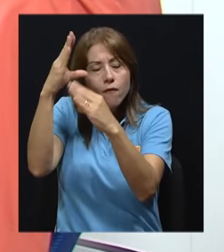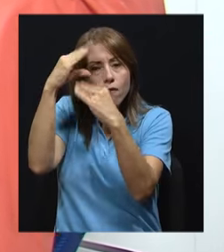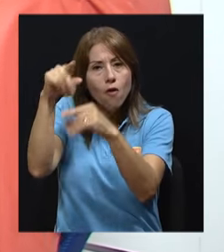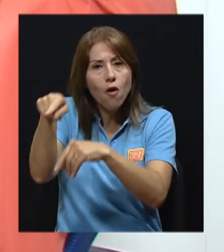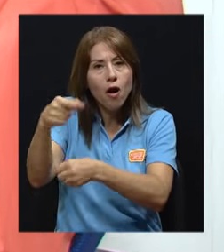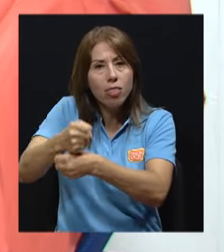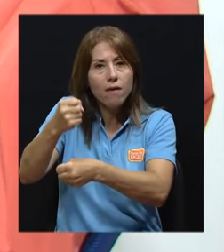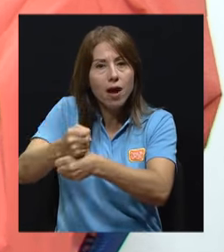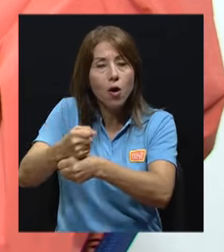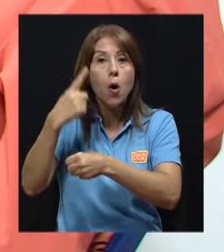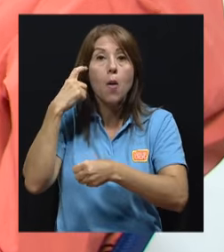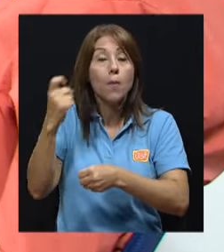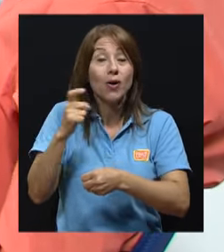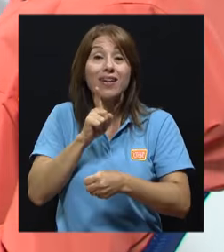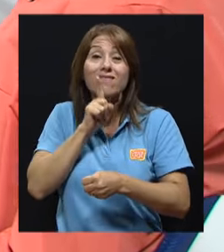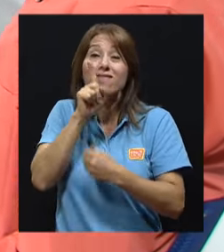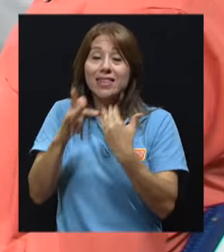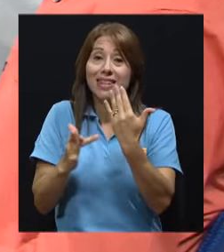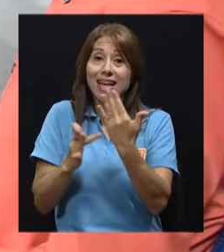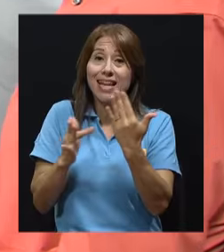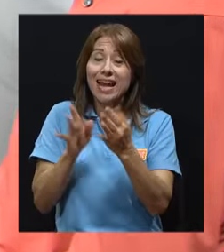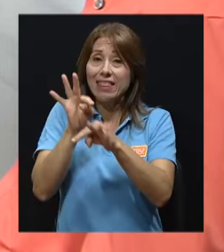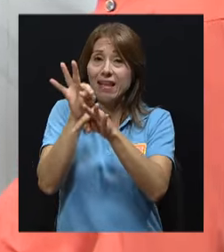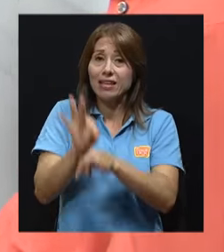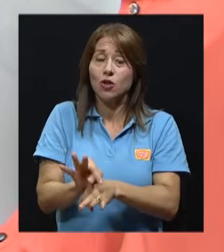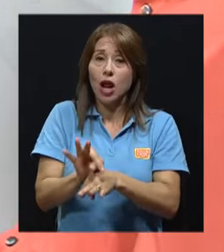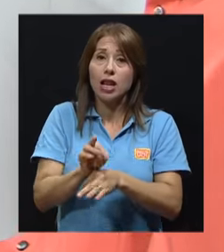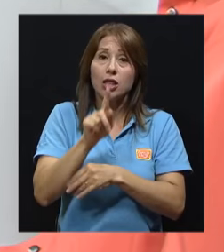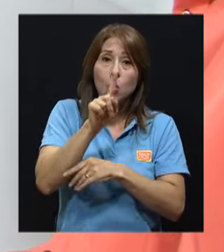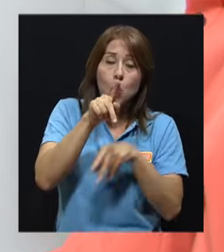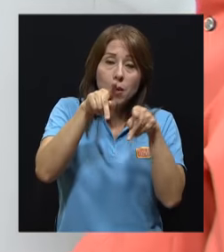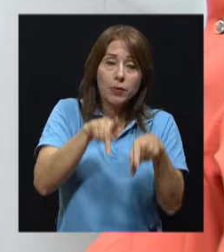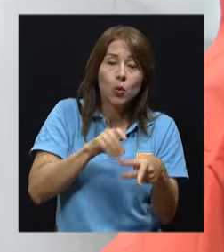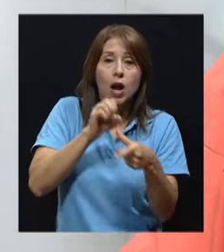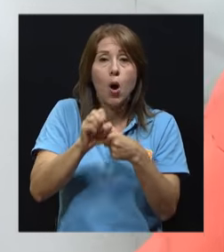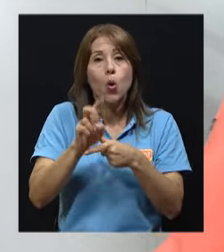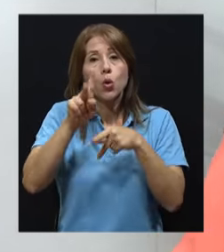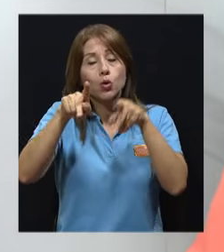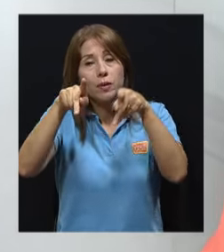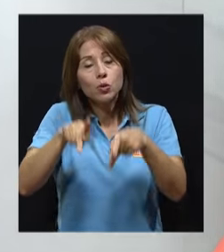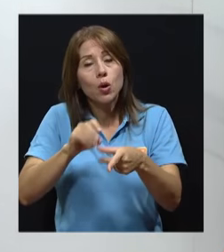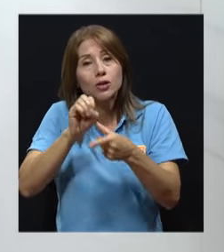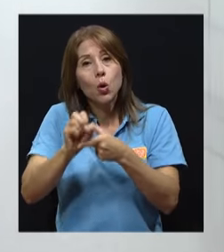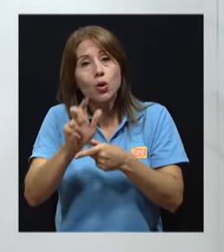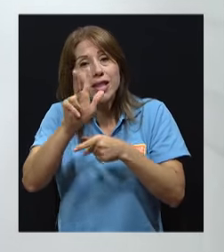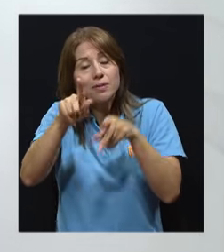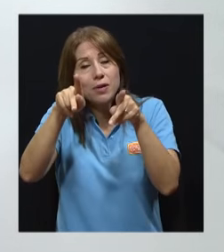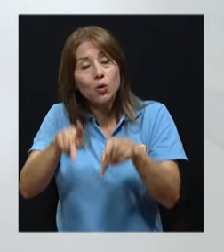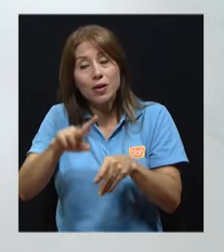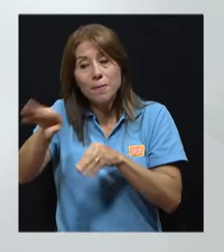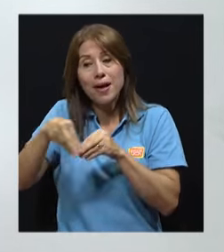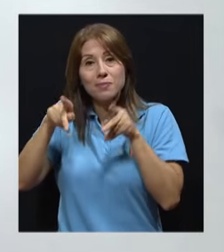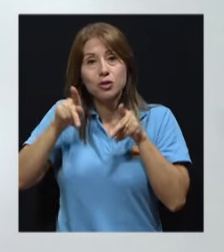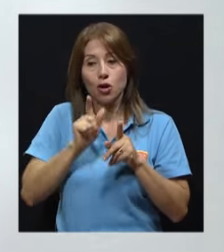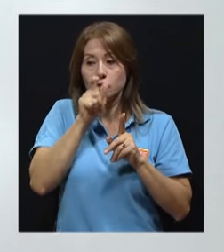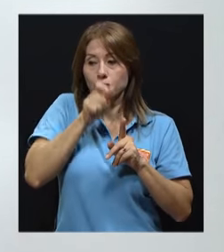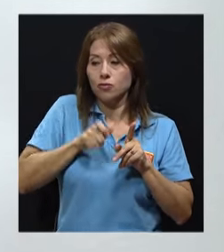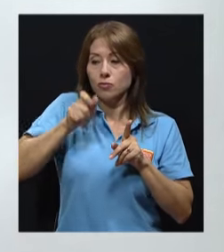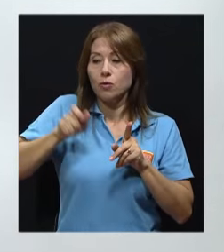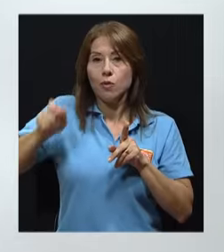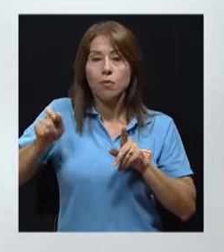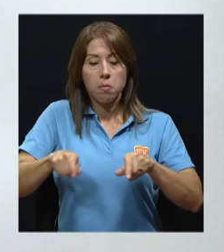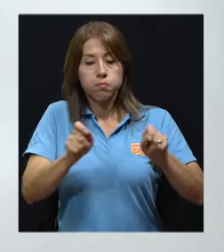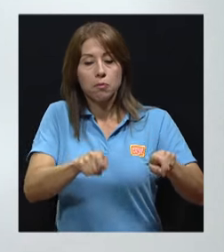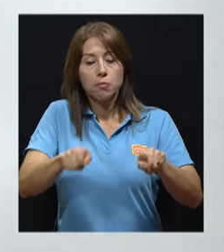porque se desconoce la técnica tradicional de uno de dos de tres entonces ese es otro legado nos